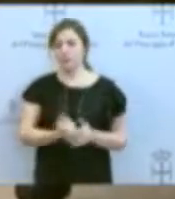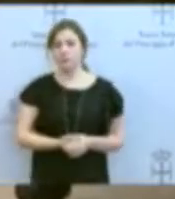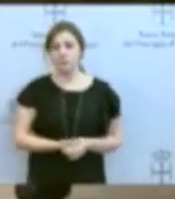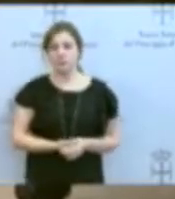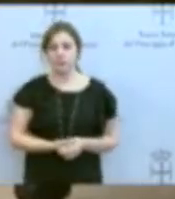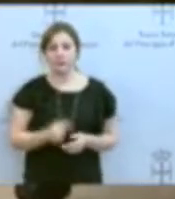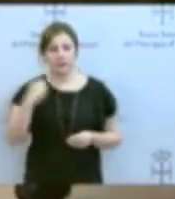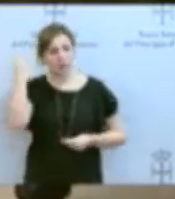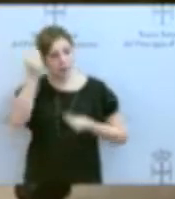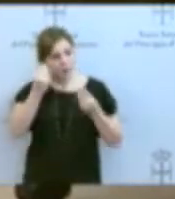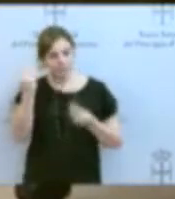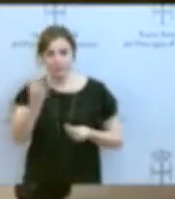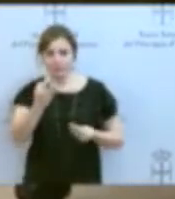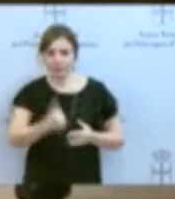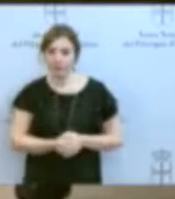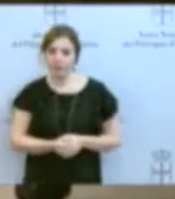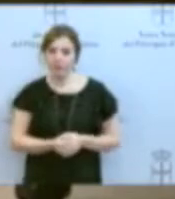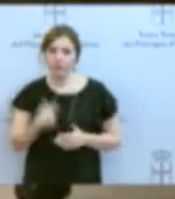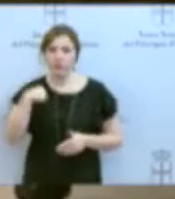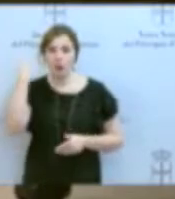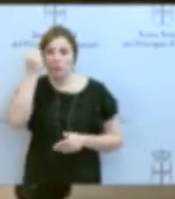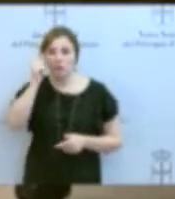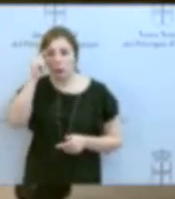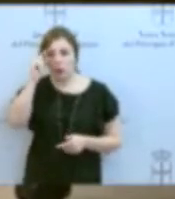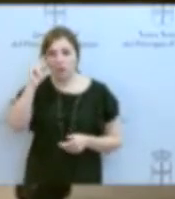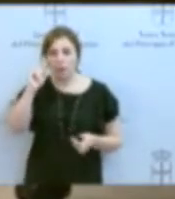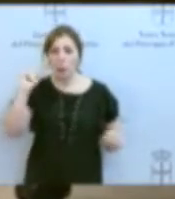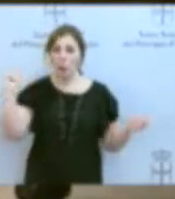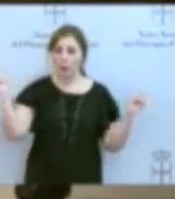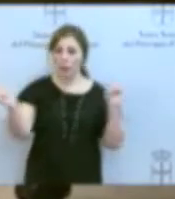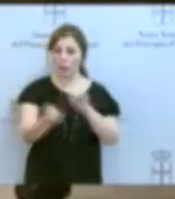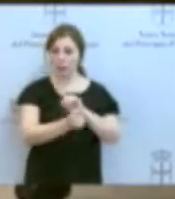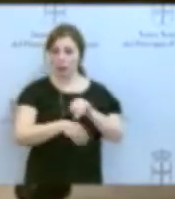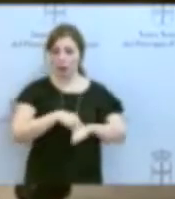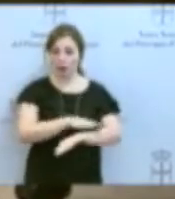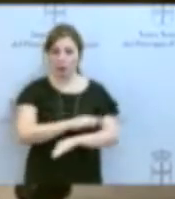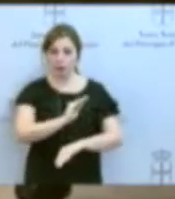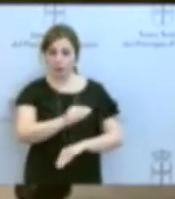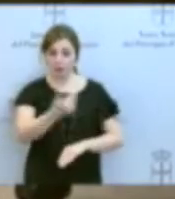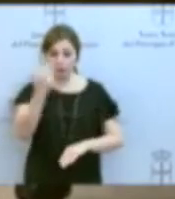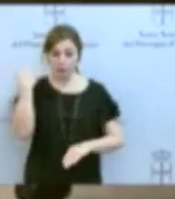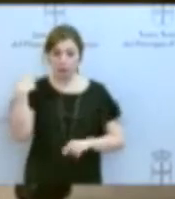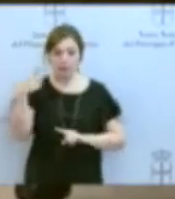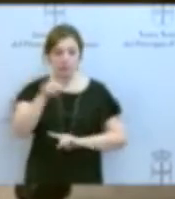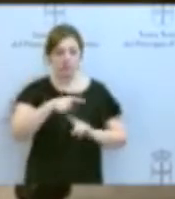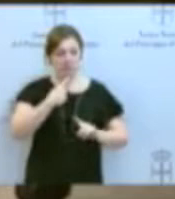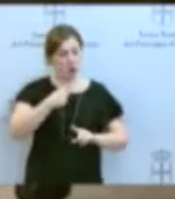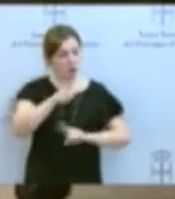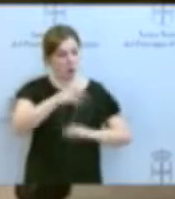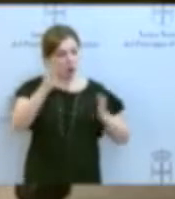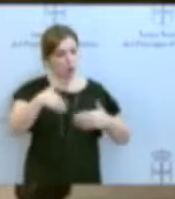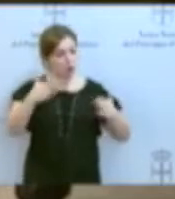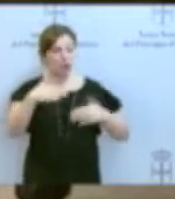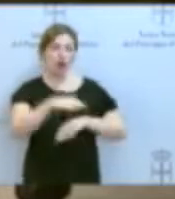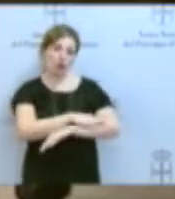como reflexión, porque creo que hay un giro en su Gobierno. Han pasado de negar un problema, no su Gobierno, luego